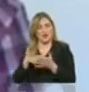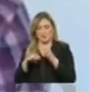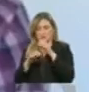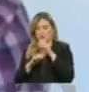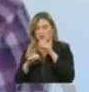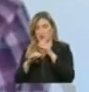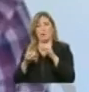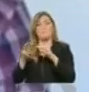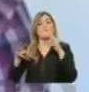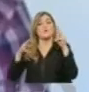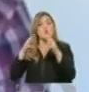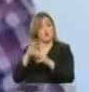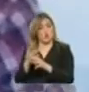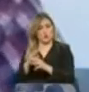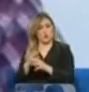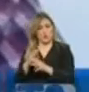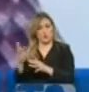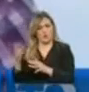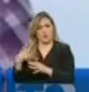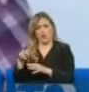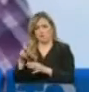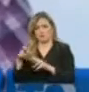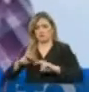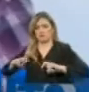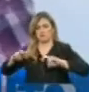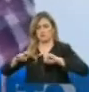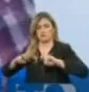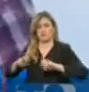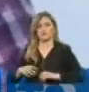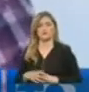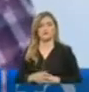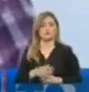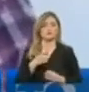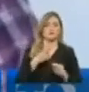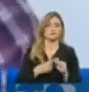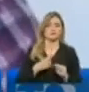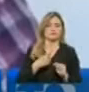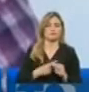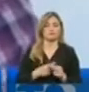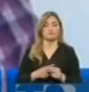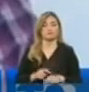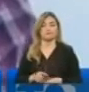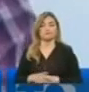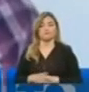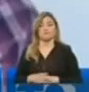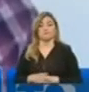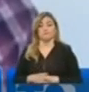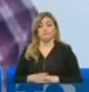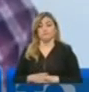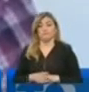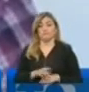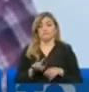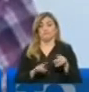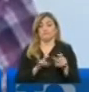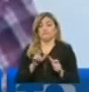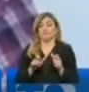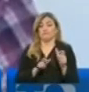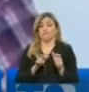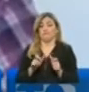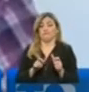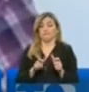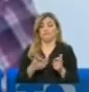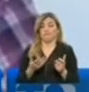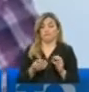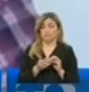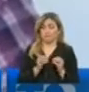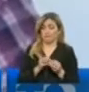otras partes del mundo, probablemente en Quito estamos subdiagnosticando y por lo tanto